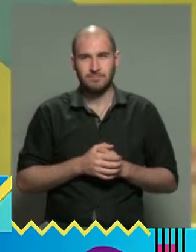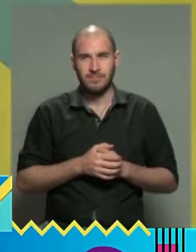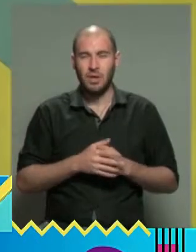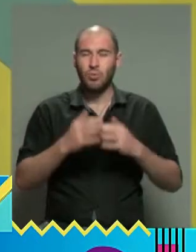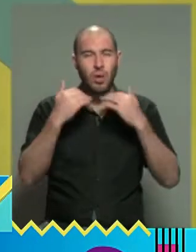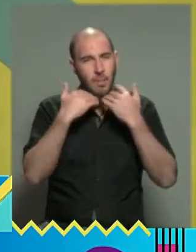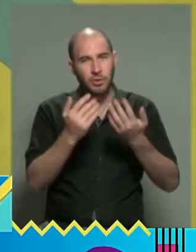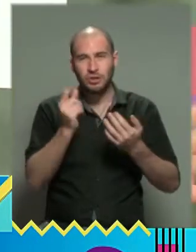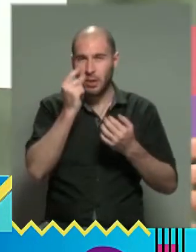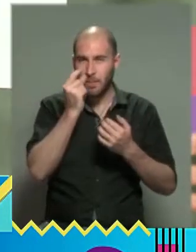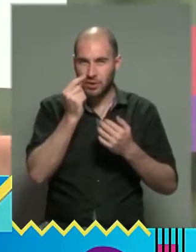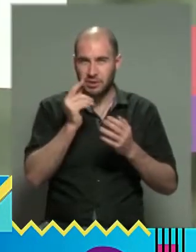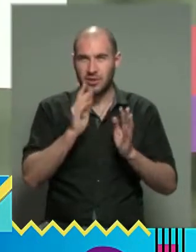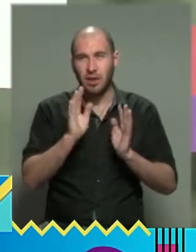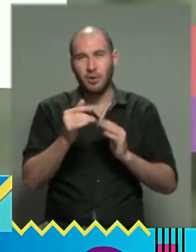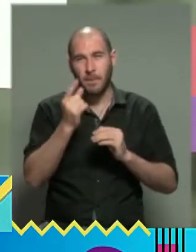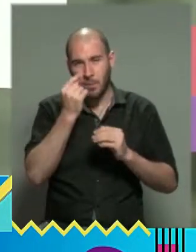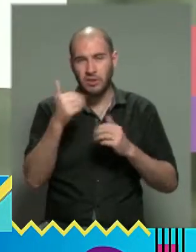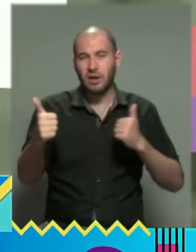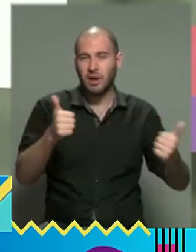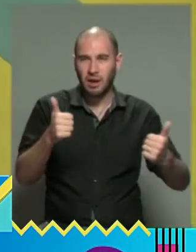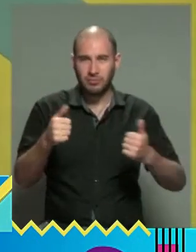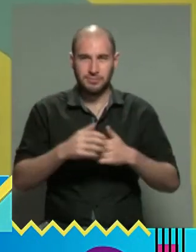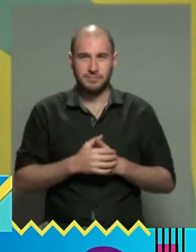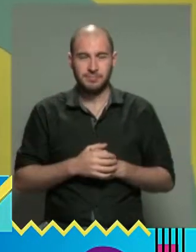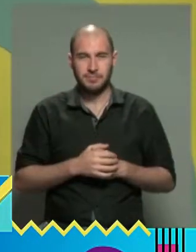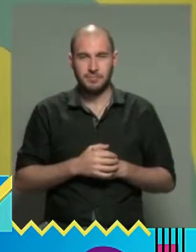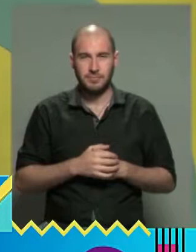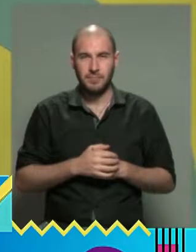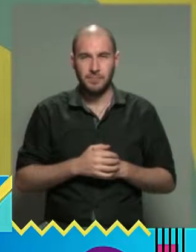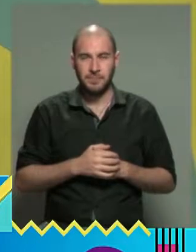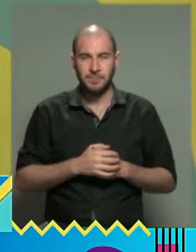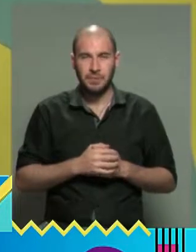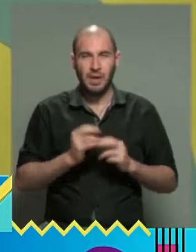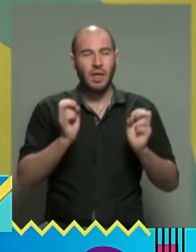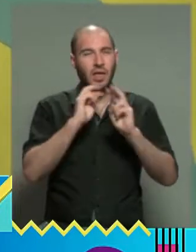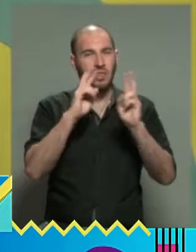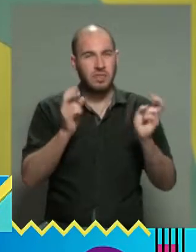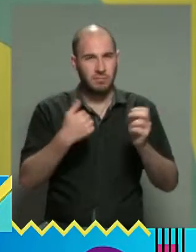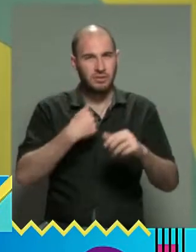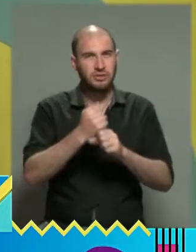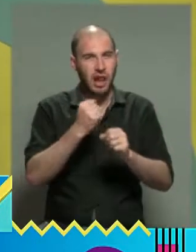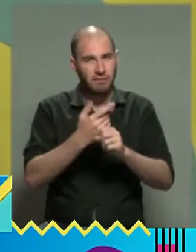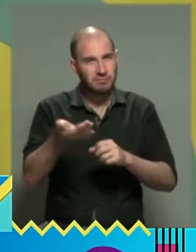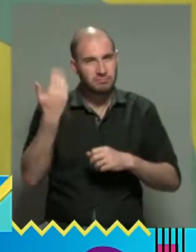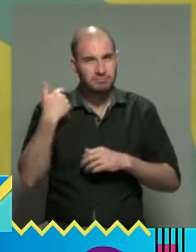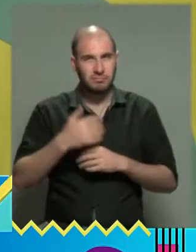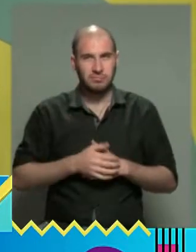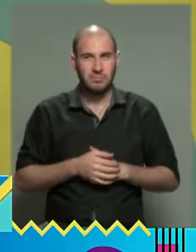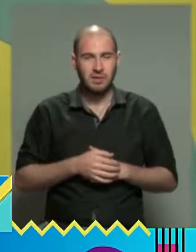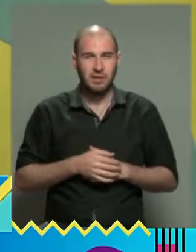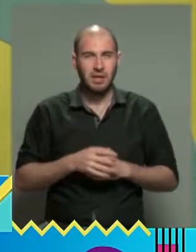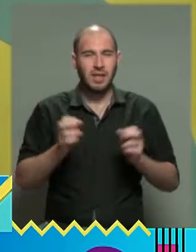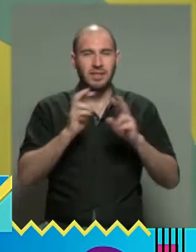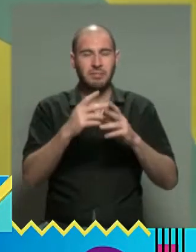Más allá de lo político que puede, el lugar político que puedan ocupar ustedes. Yo creo que uno de los temas que yo he trabajado mucho es el tema